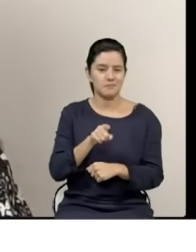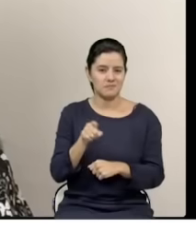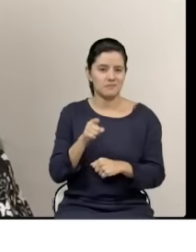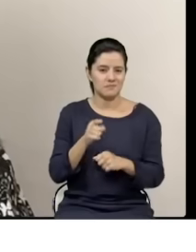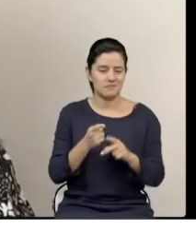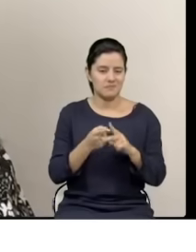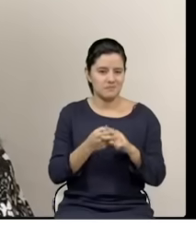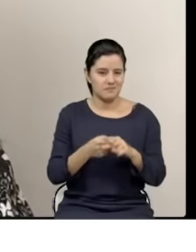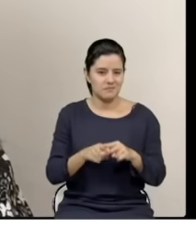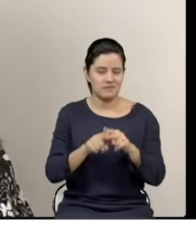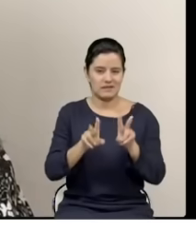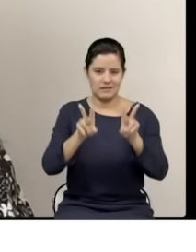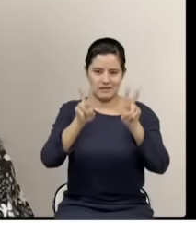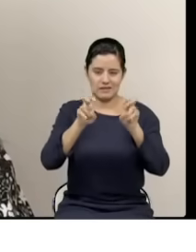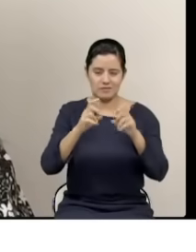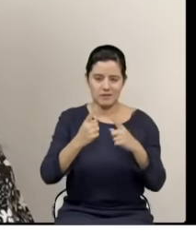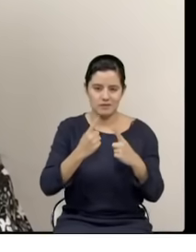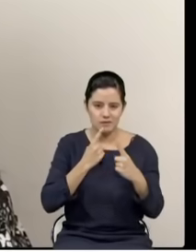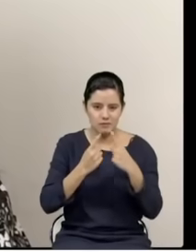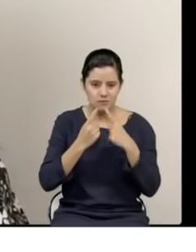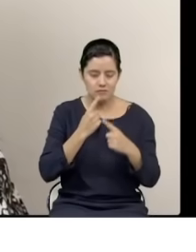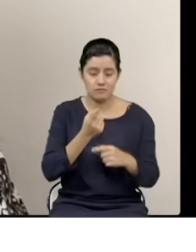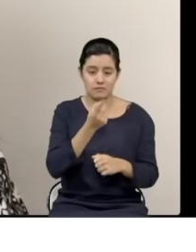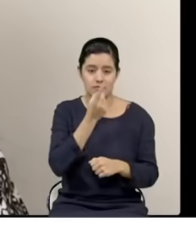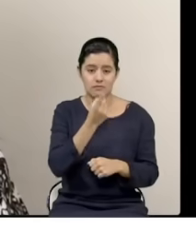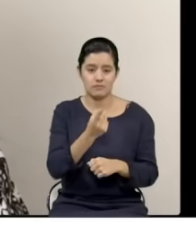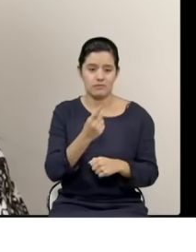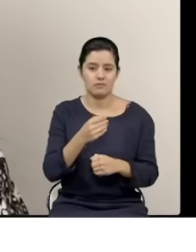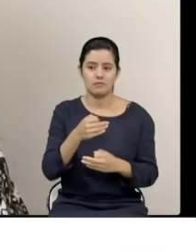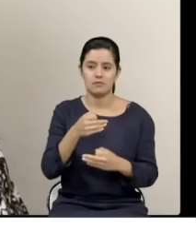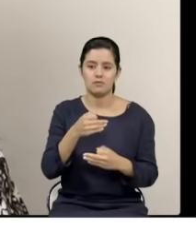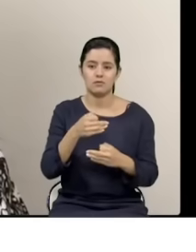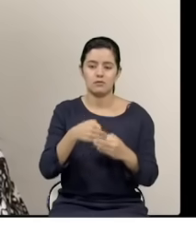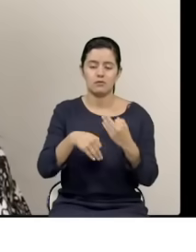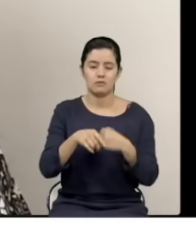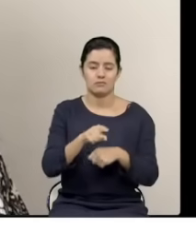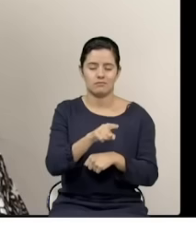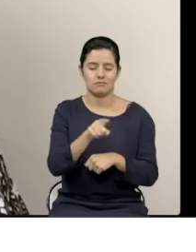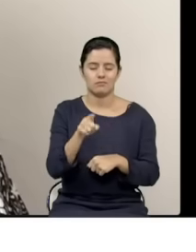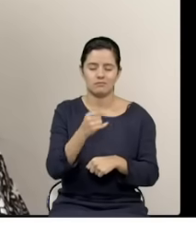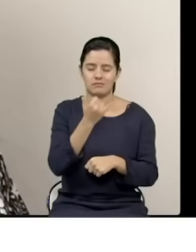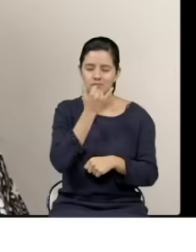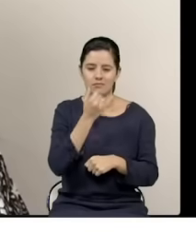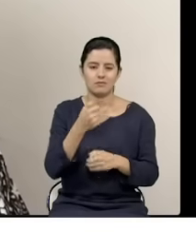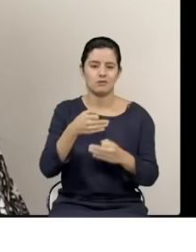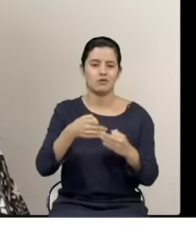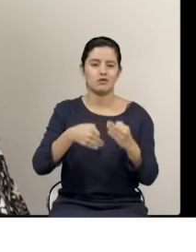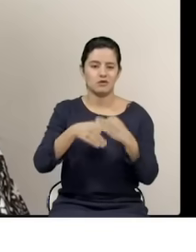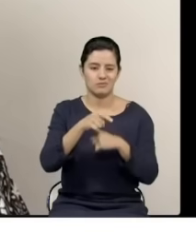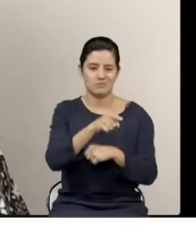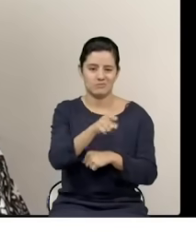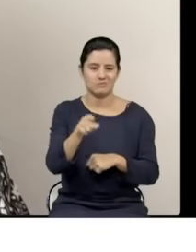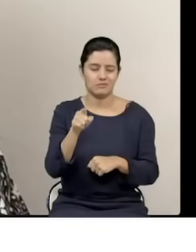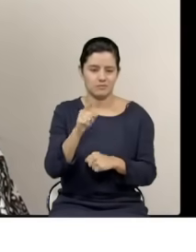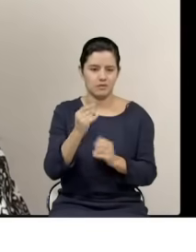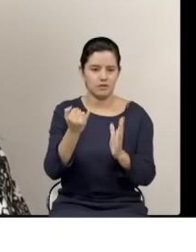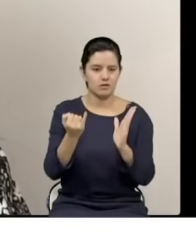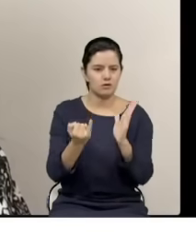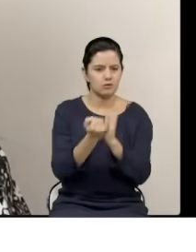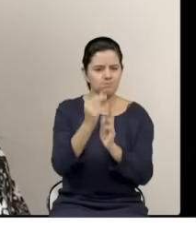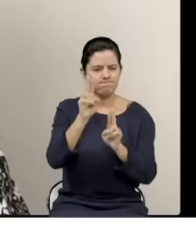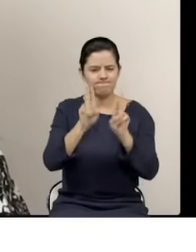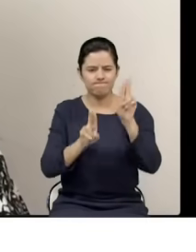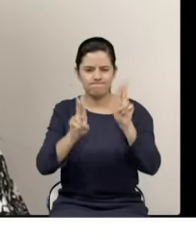tema quiero decir después de que se tomó digo bilat unánimemente esta determinación en la